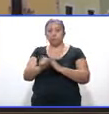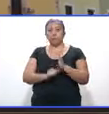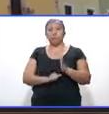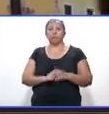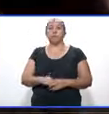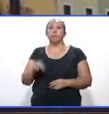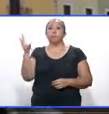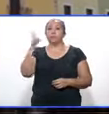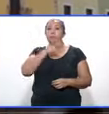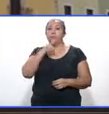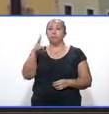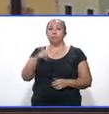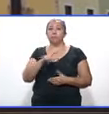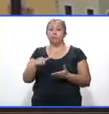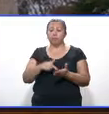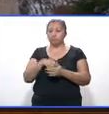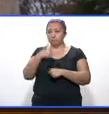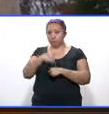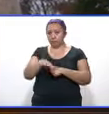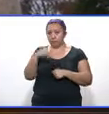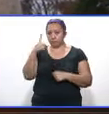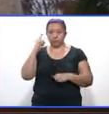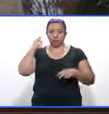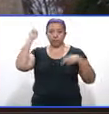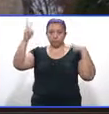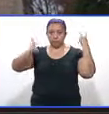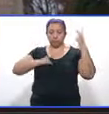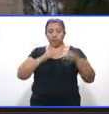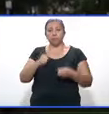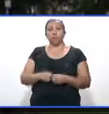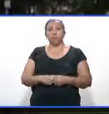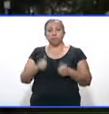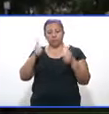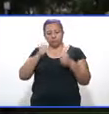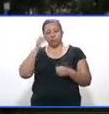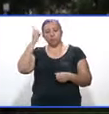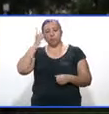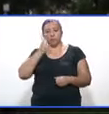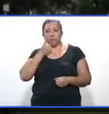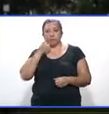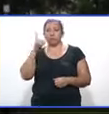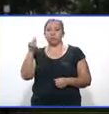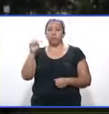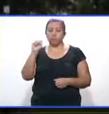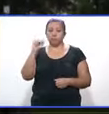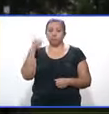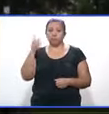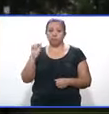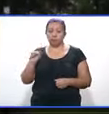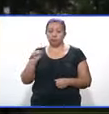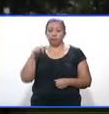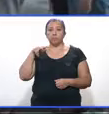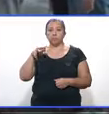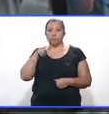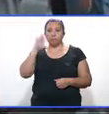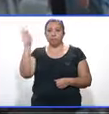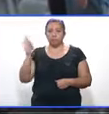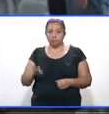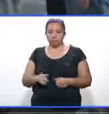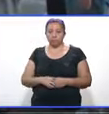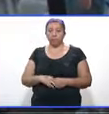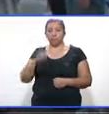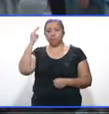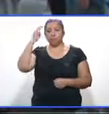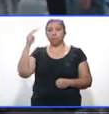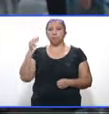consecutivo, Valladolid fue el destino número uno de los visitantes para pernoctar, reportando el 66.18%.